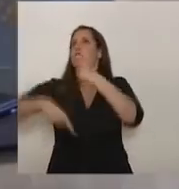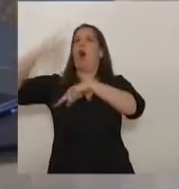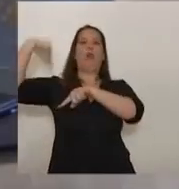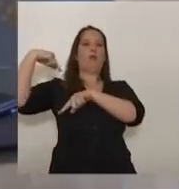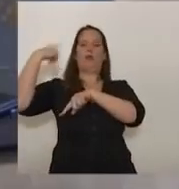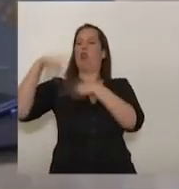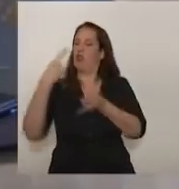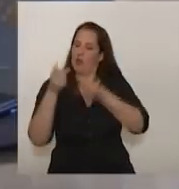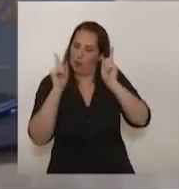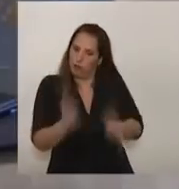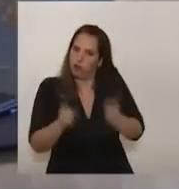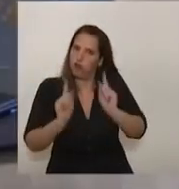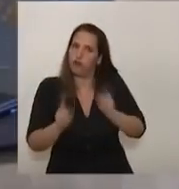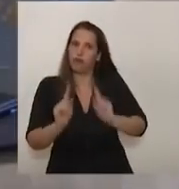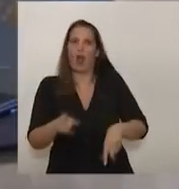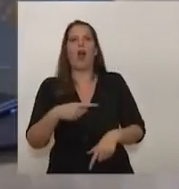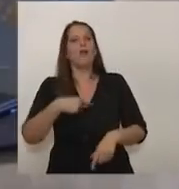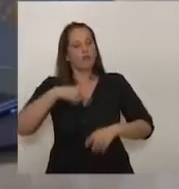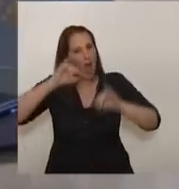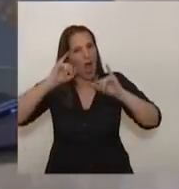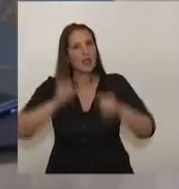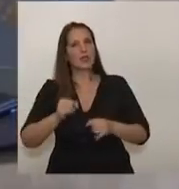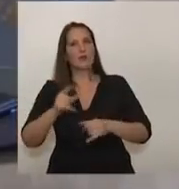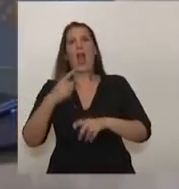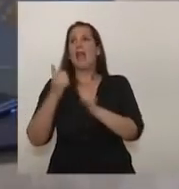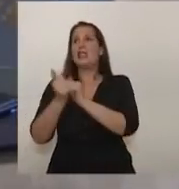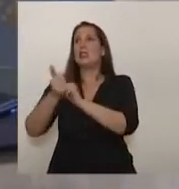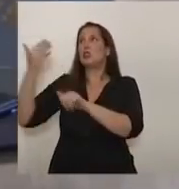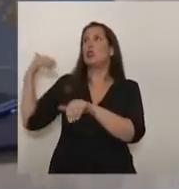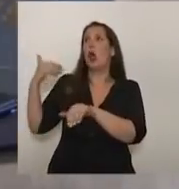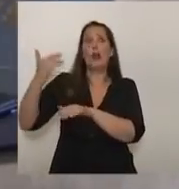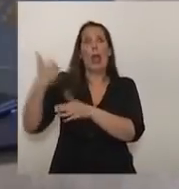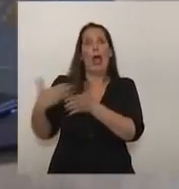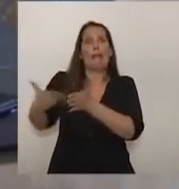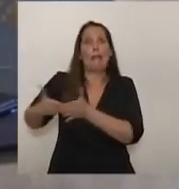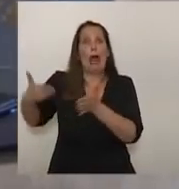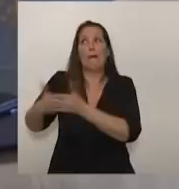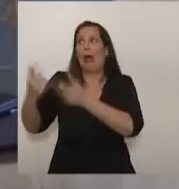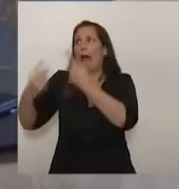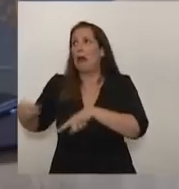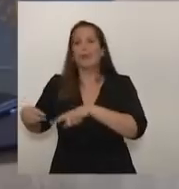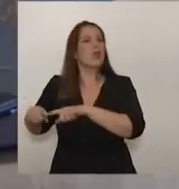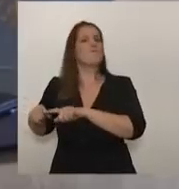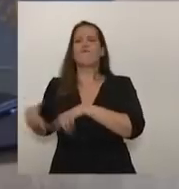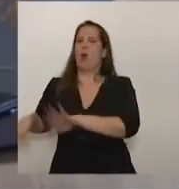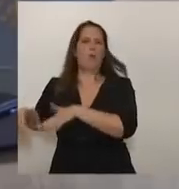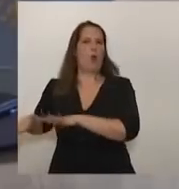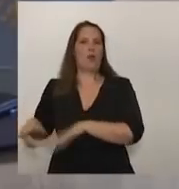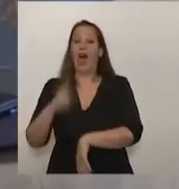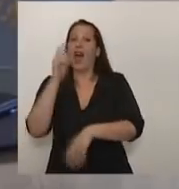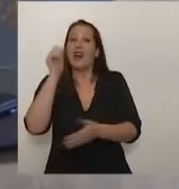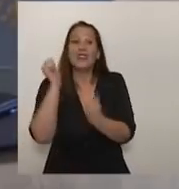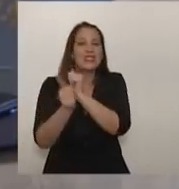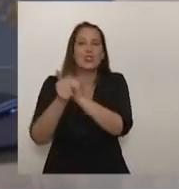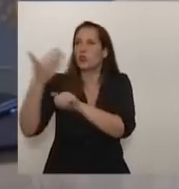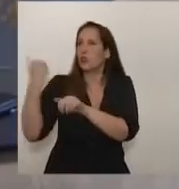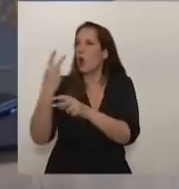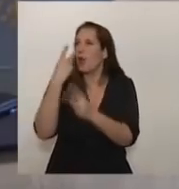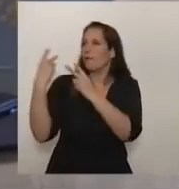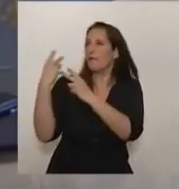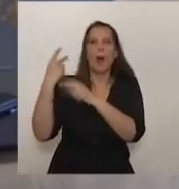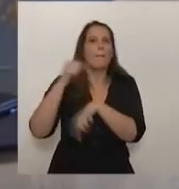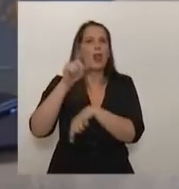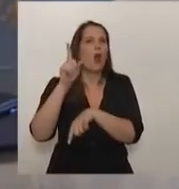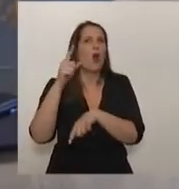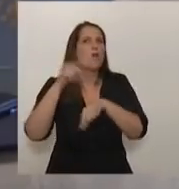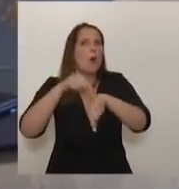aceptar las limitaciones de lo que el país fue a lo largo de su historia. La historia se escribe en el presente. Y esa actitud es